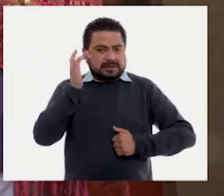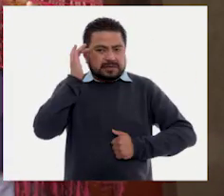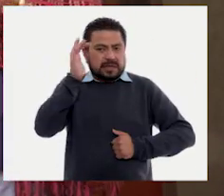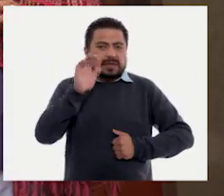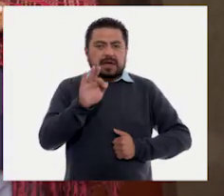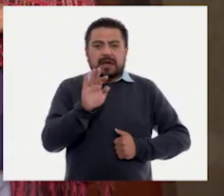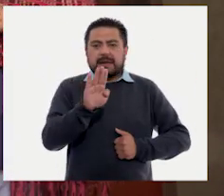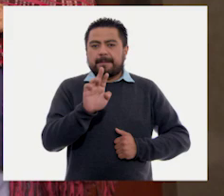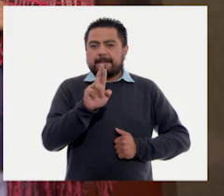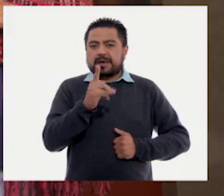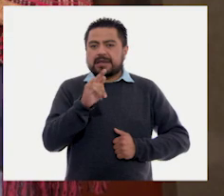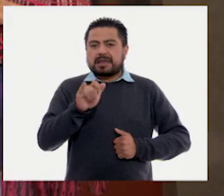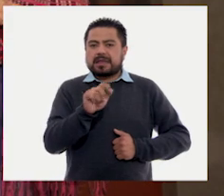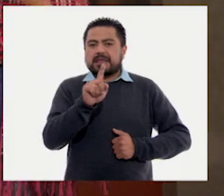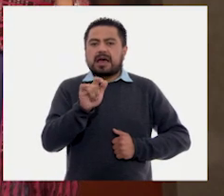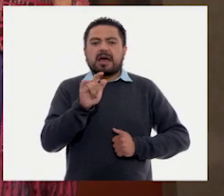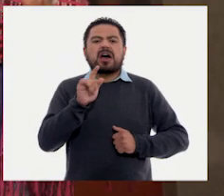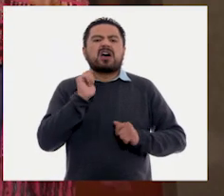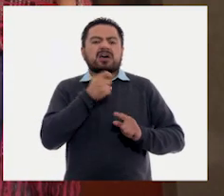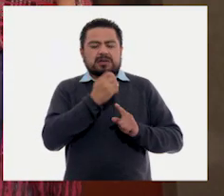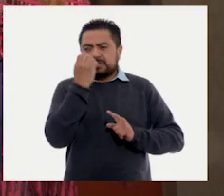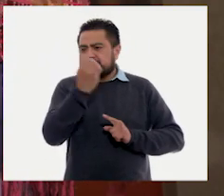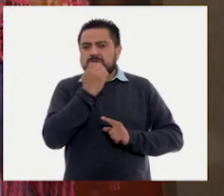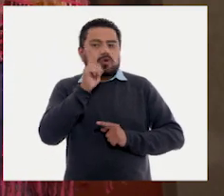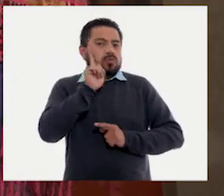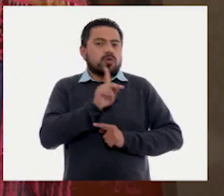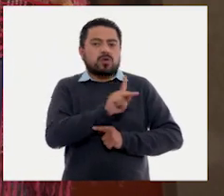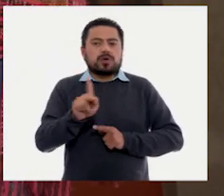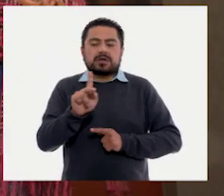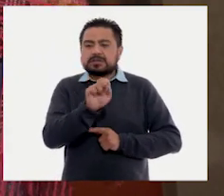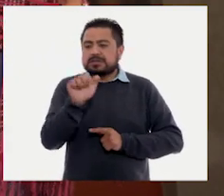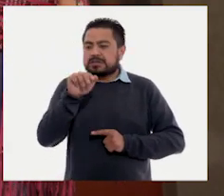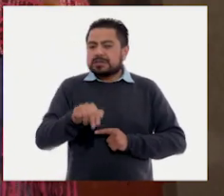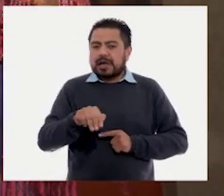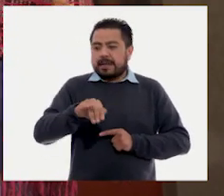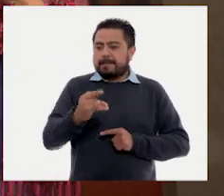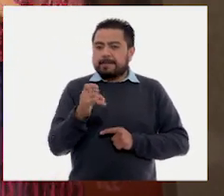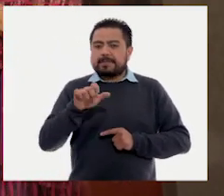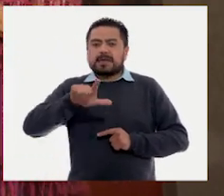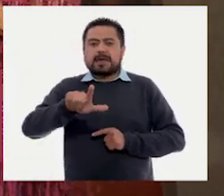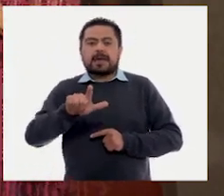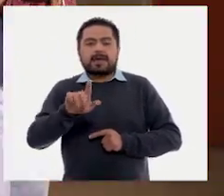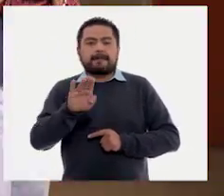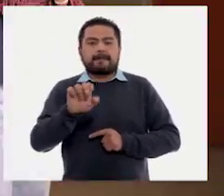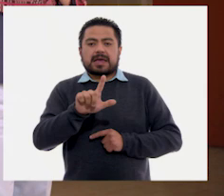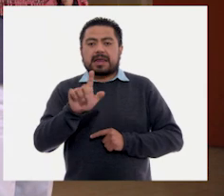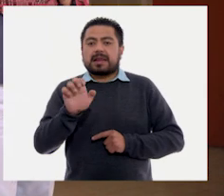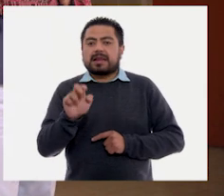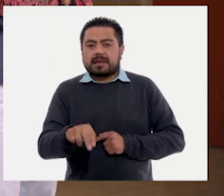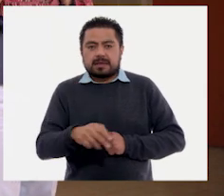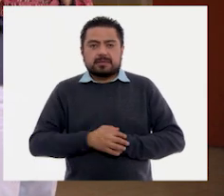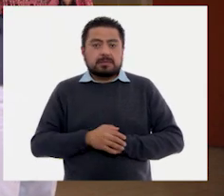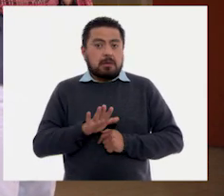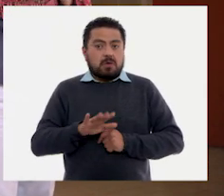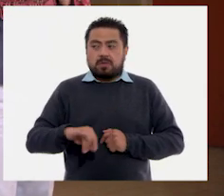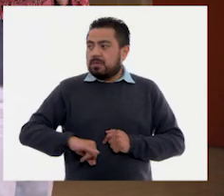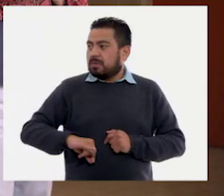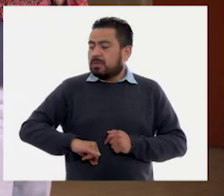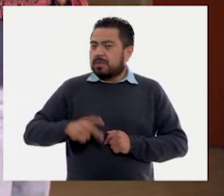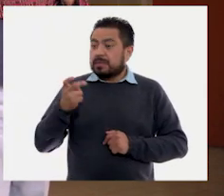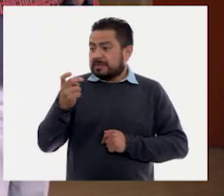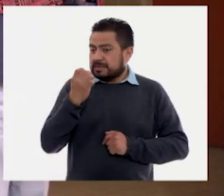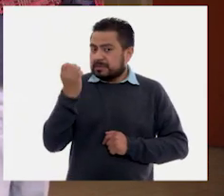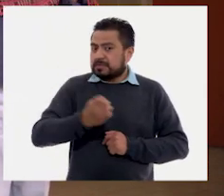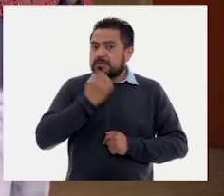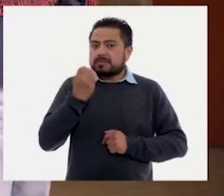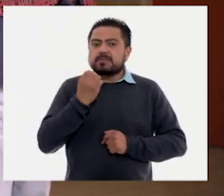establecieron un colegio para niñas que se llamó San Miguel de las Mochas o San Miguel de Belén. Fíjense qué interesante, ese colegio,